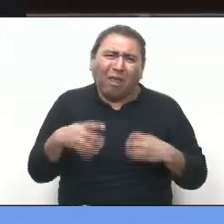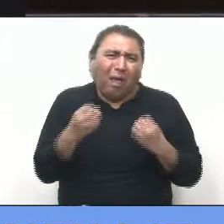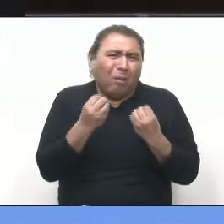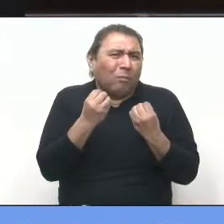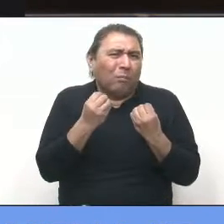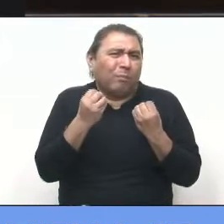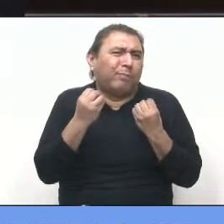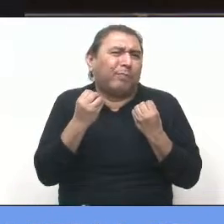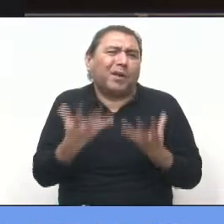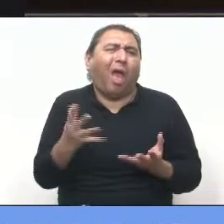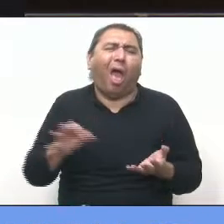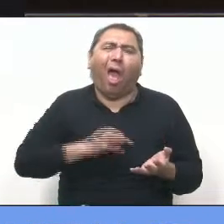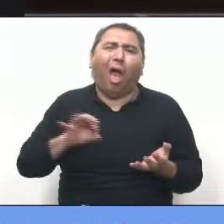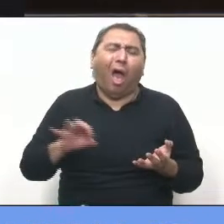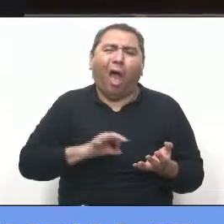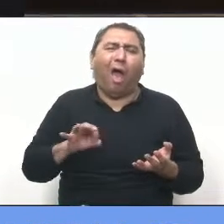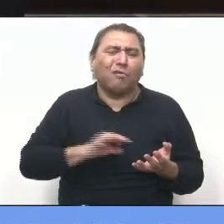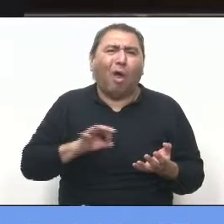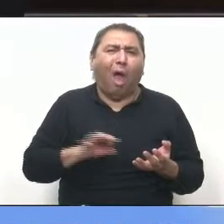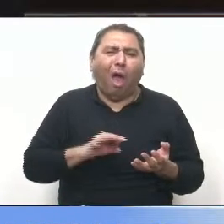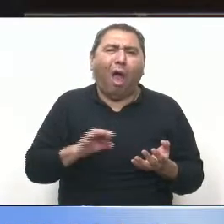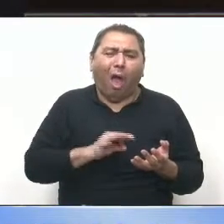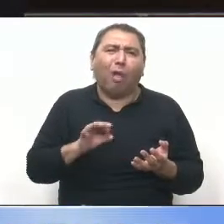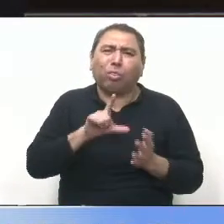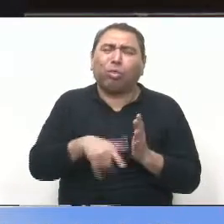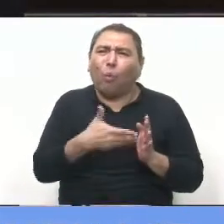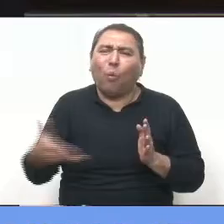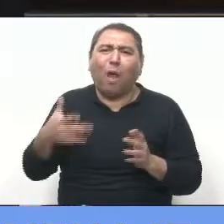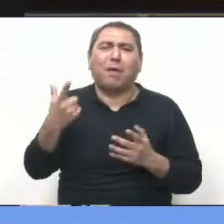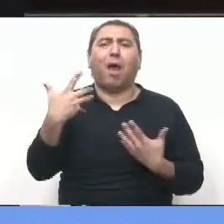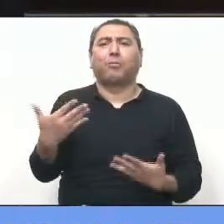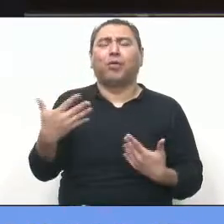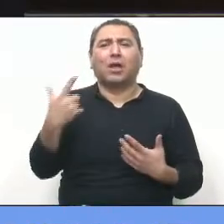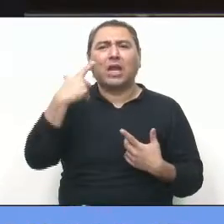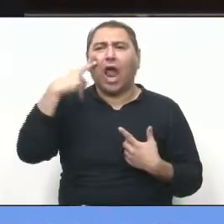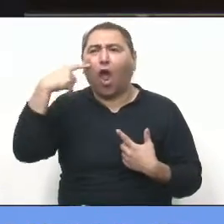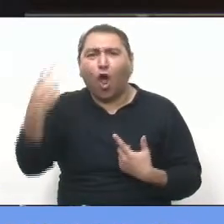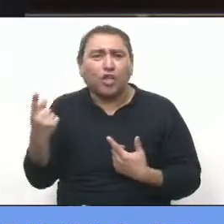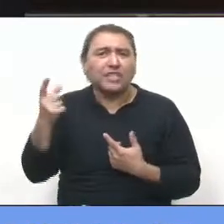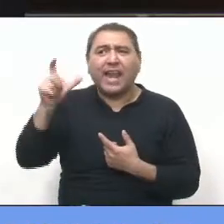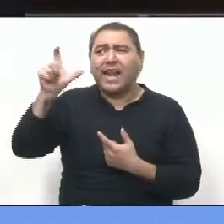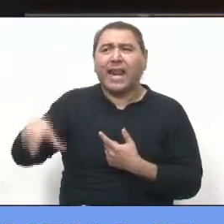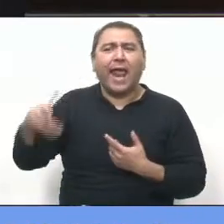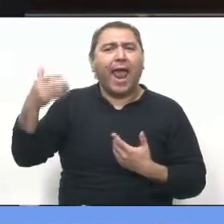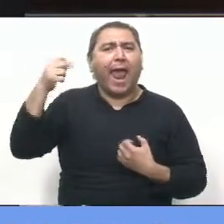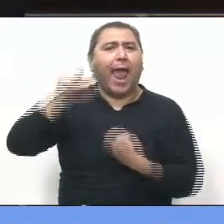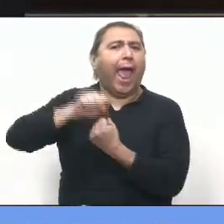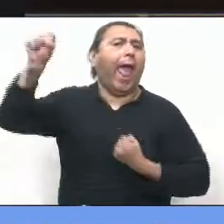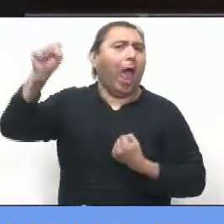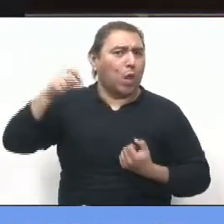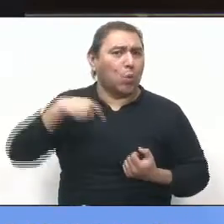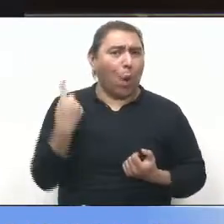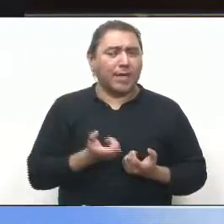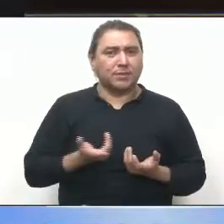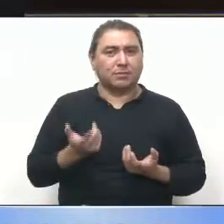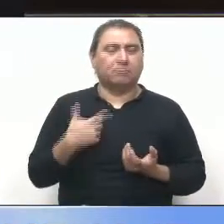después de muchos años, reconocer a nuestros héroes. Y la verdad, yo sé que después me van a decir que no puedo comparar una cosa